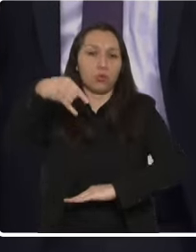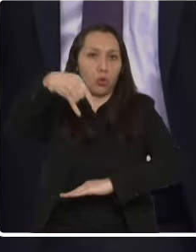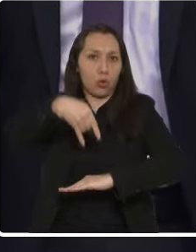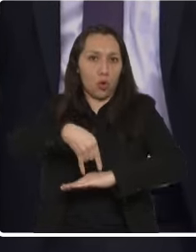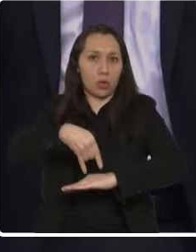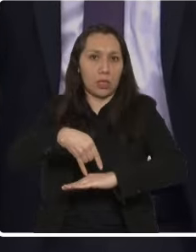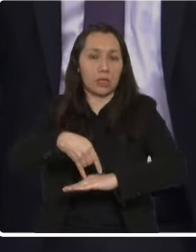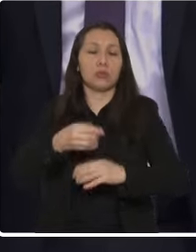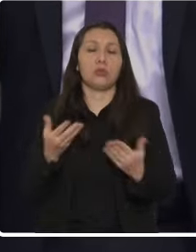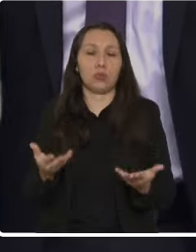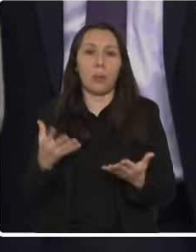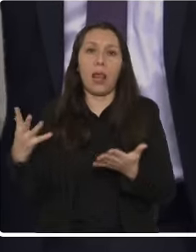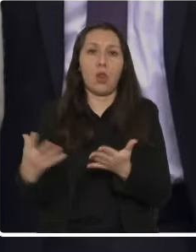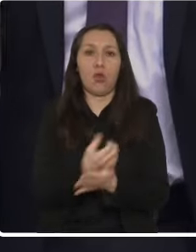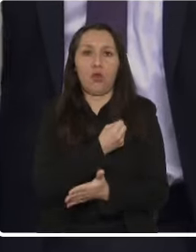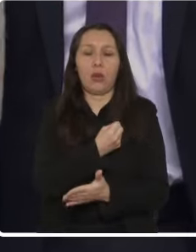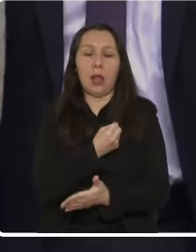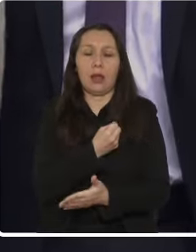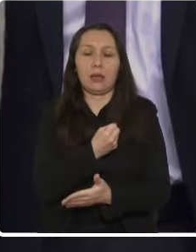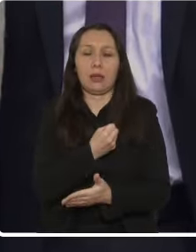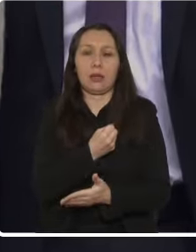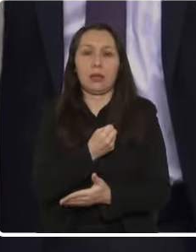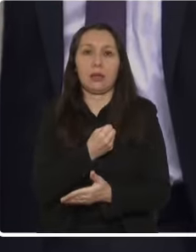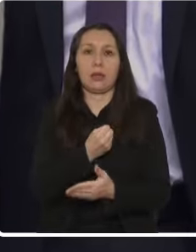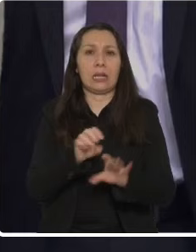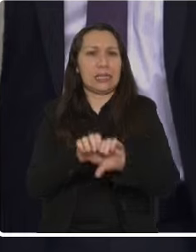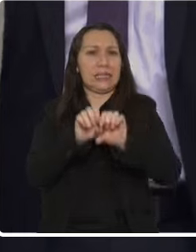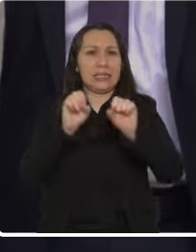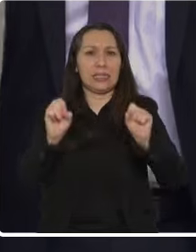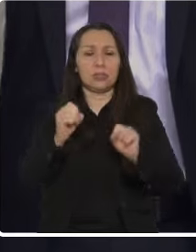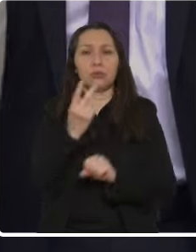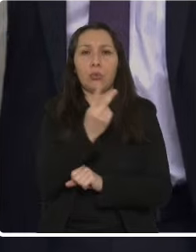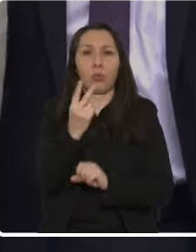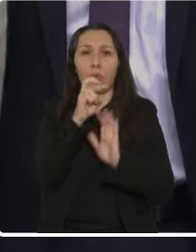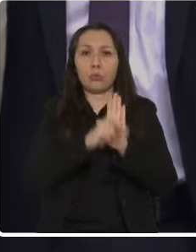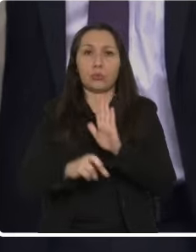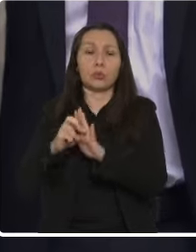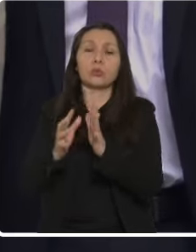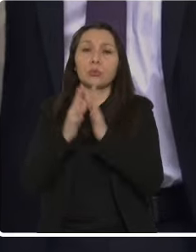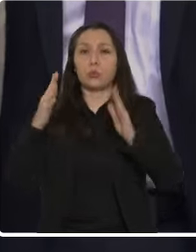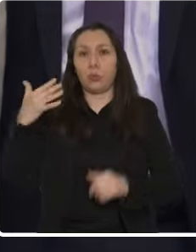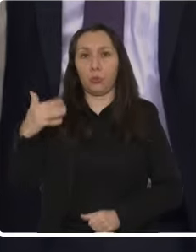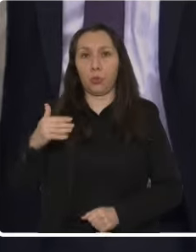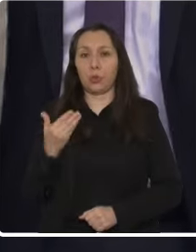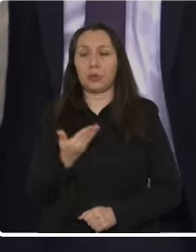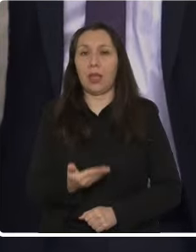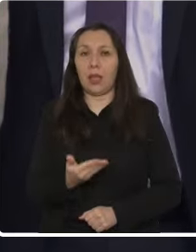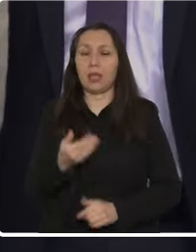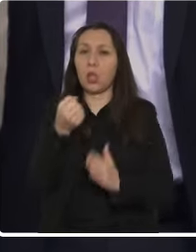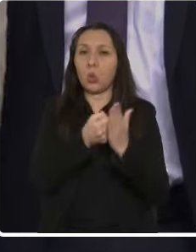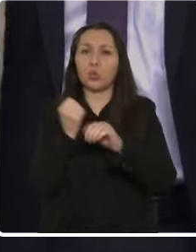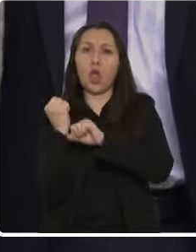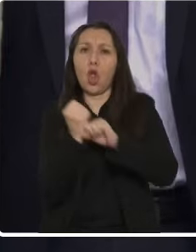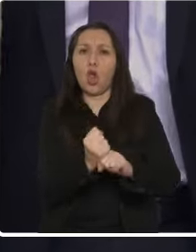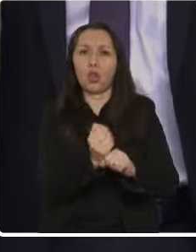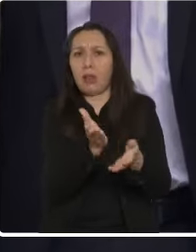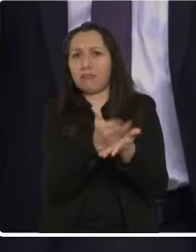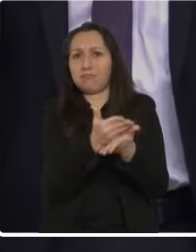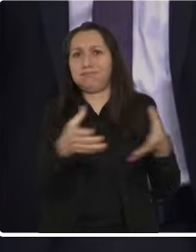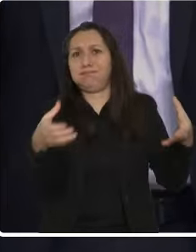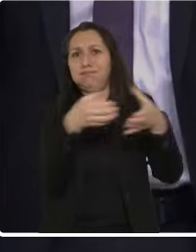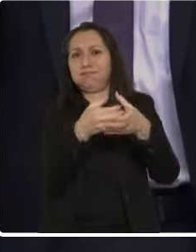Congreso para lograr despachar estos proyectos que tan importantes son en la lucha contra el crimen